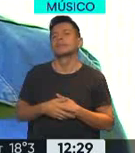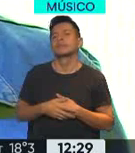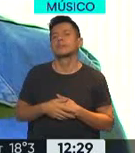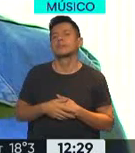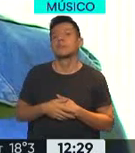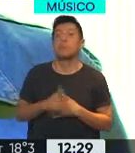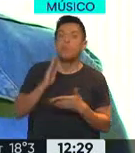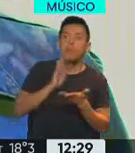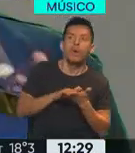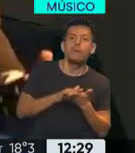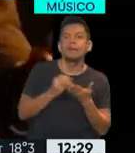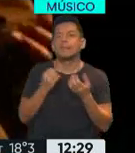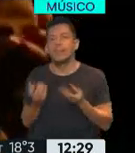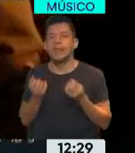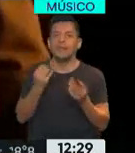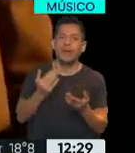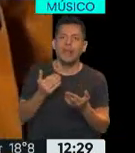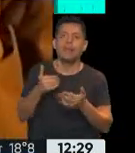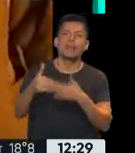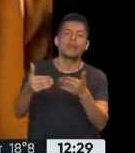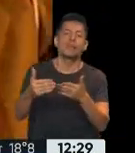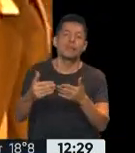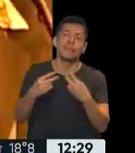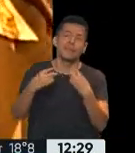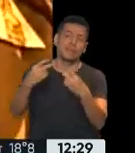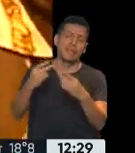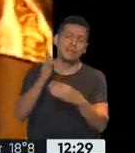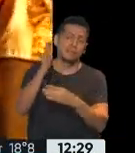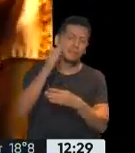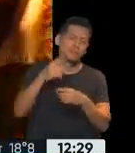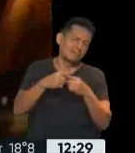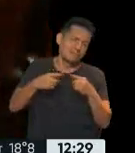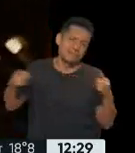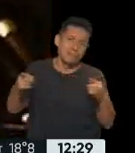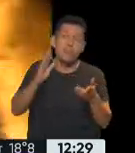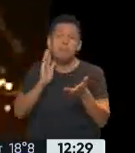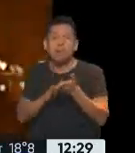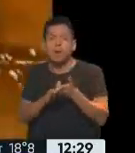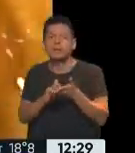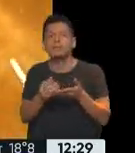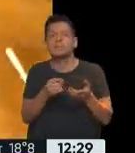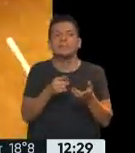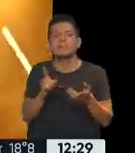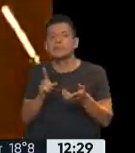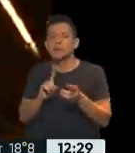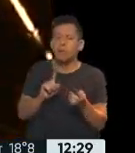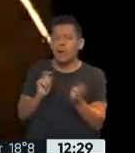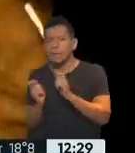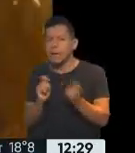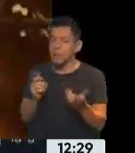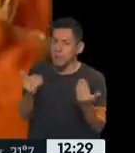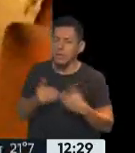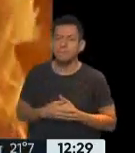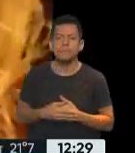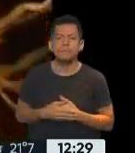de prueba y error, que por suerte la gira es larga, entonces puedes ir probando, ¿viste? Con el tema acá, el tema ya vas probando los distintos sets. Lo perfecto